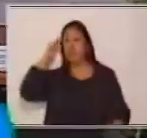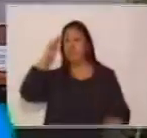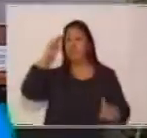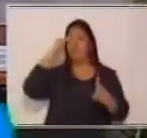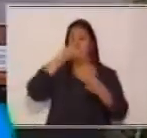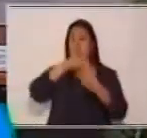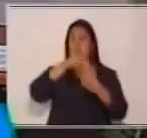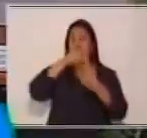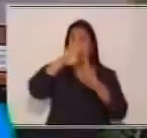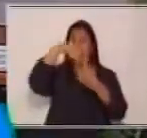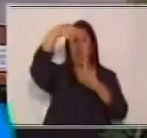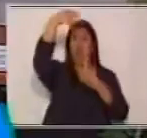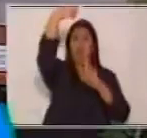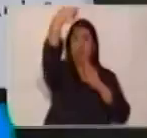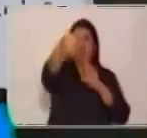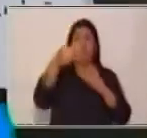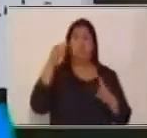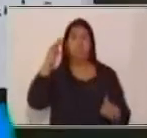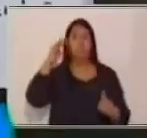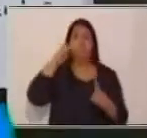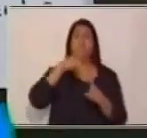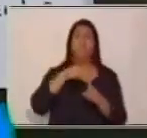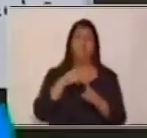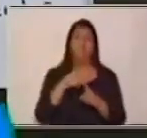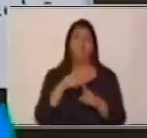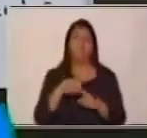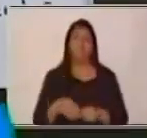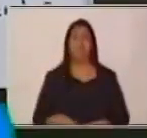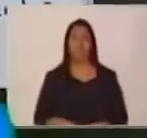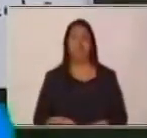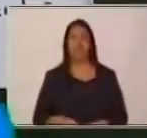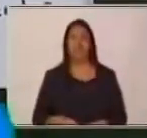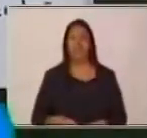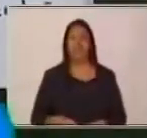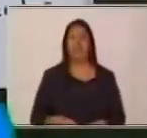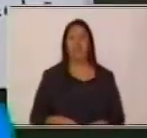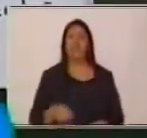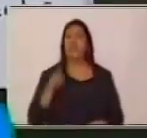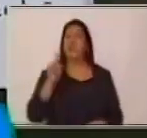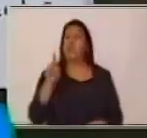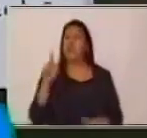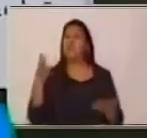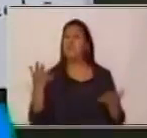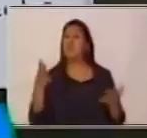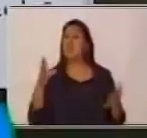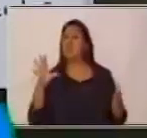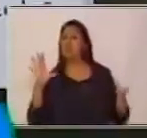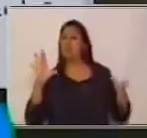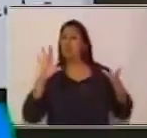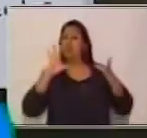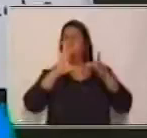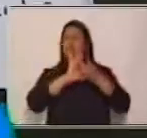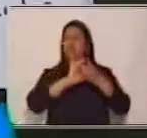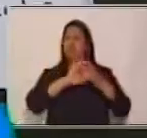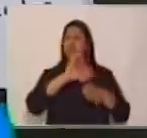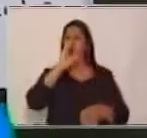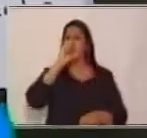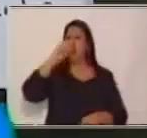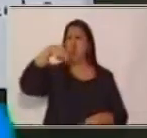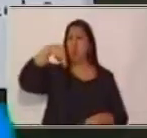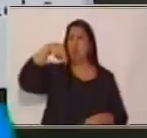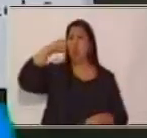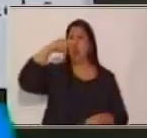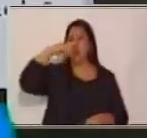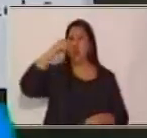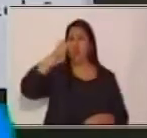de la palabra, más allá de lo que significa. Y se le asocia al sentido connotativo, como te he explicado. Y